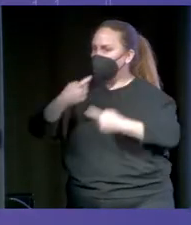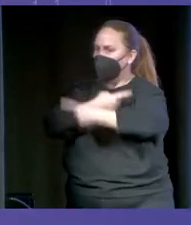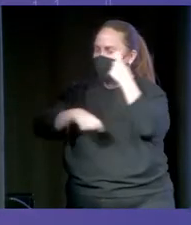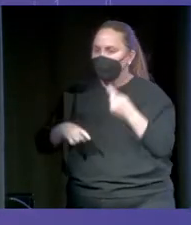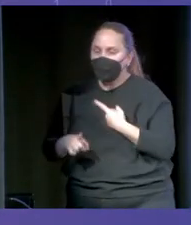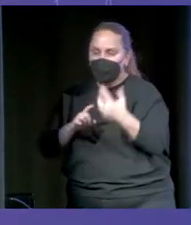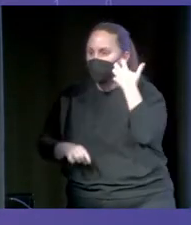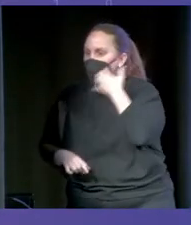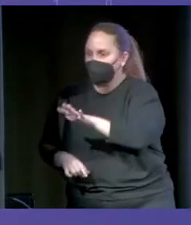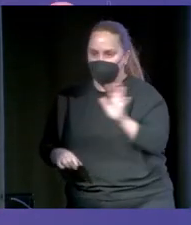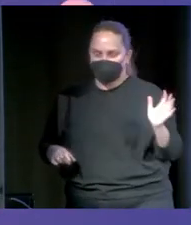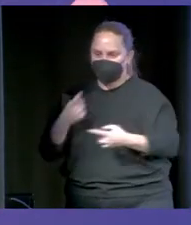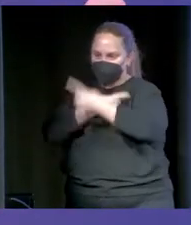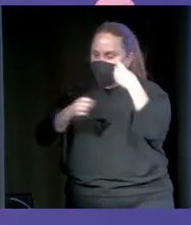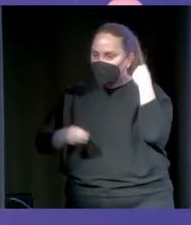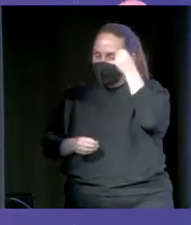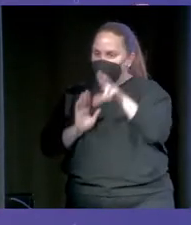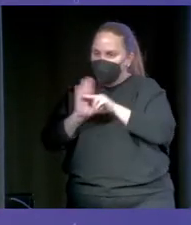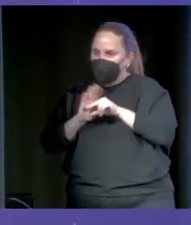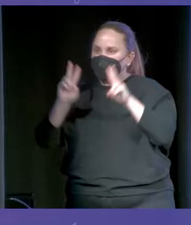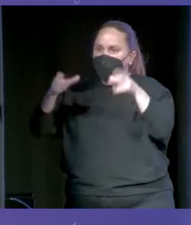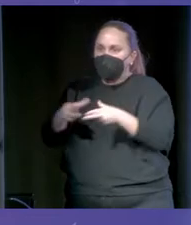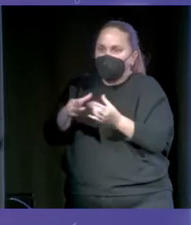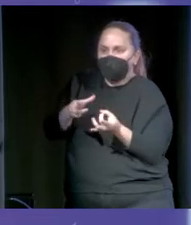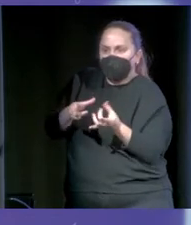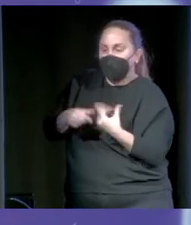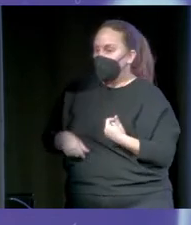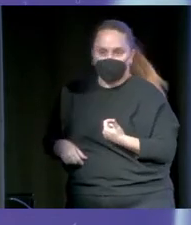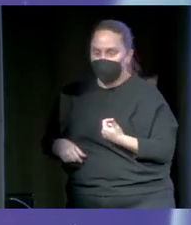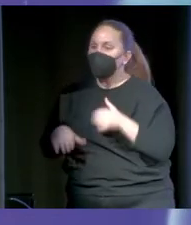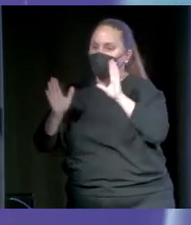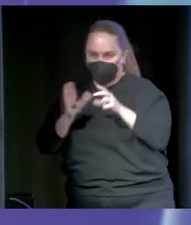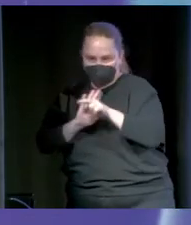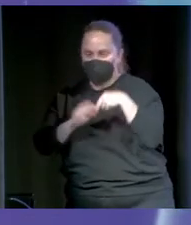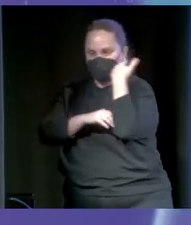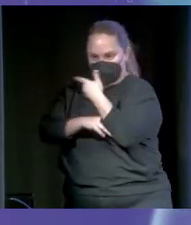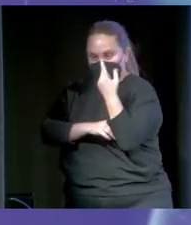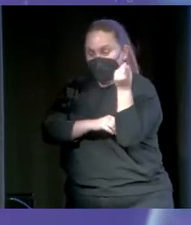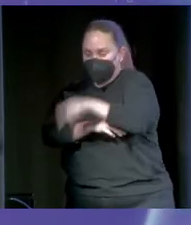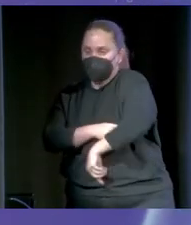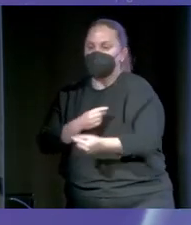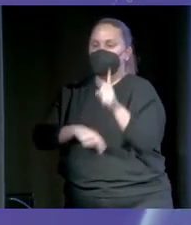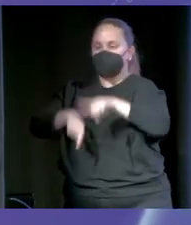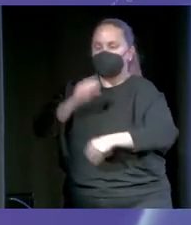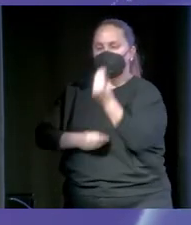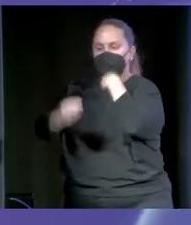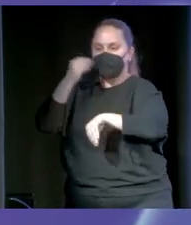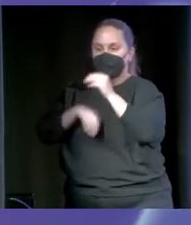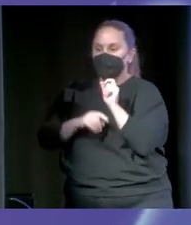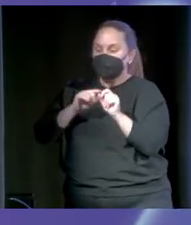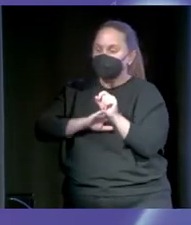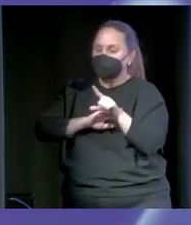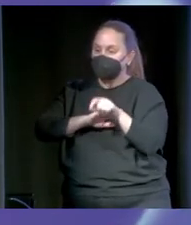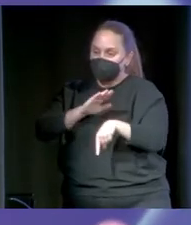interesan a la gente. Yo pensaba que no nunca iba a grabar un vídeo de pedos vaginales y lo he hecho. Y he grabado hasta un vídeo de cómo los distintos alimentos pueden cambiar el sabor del semen.